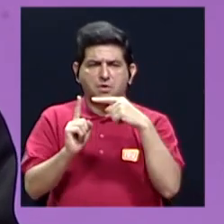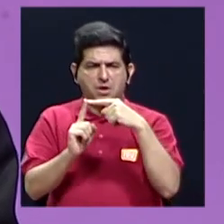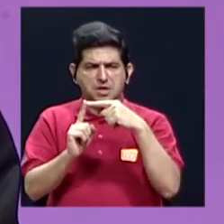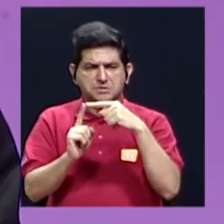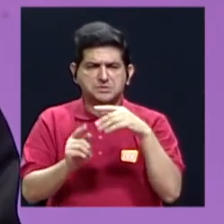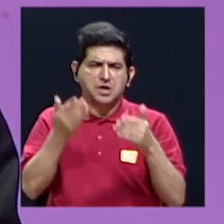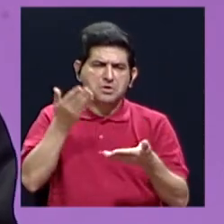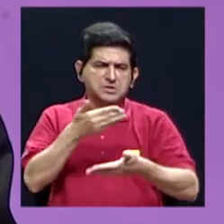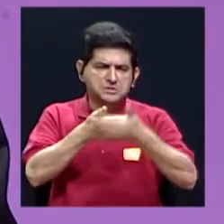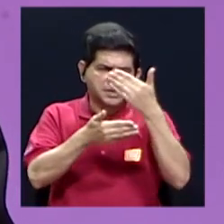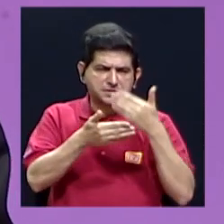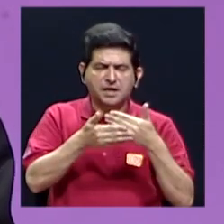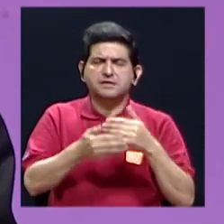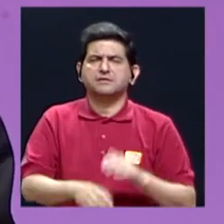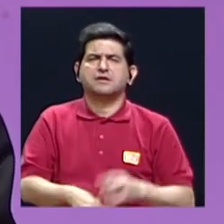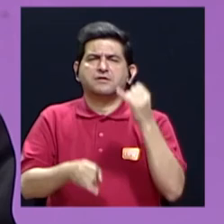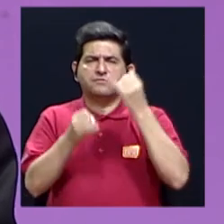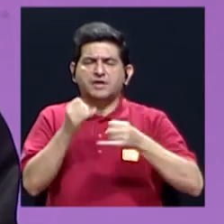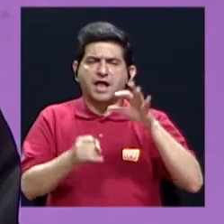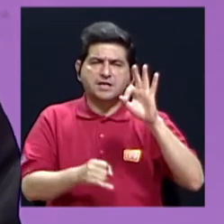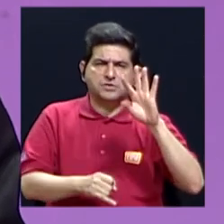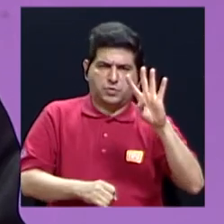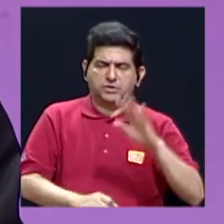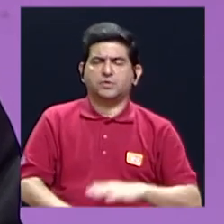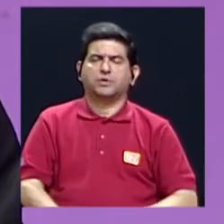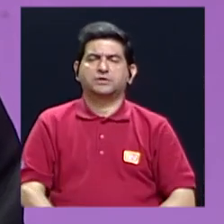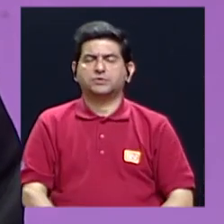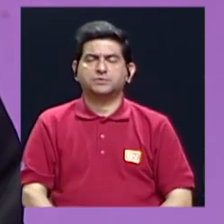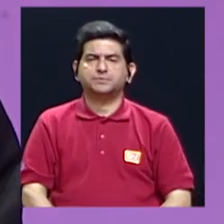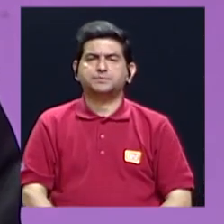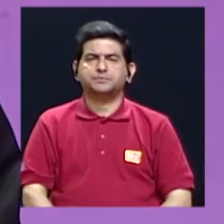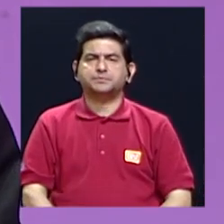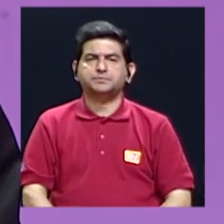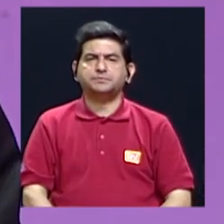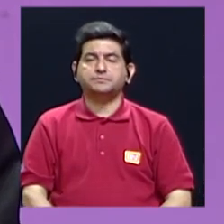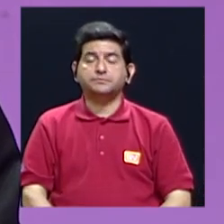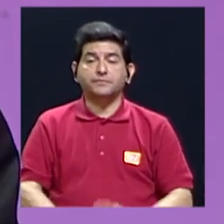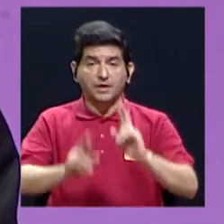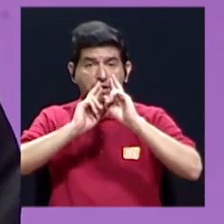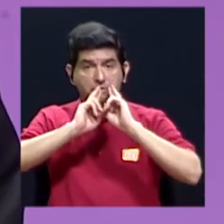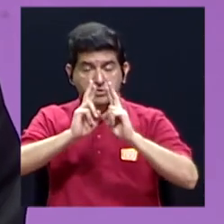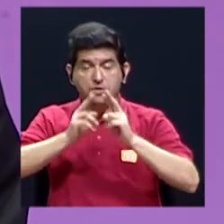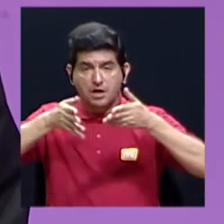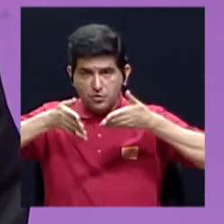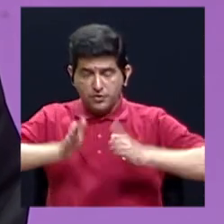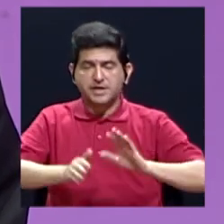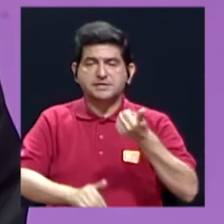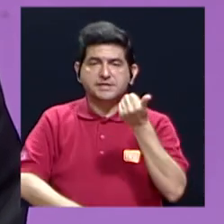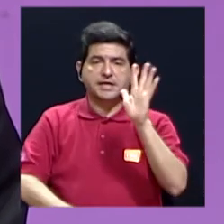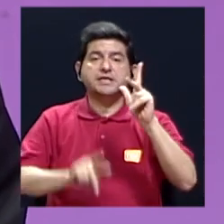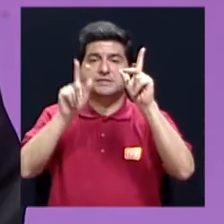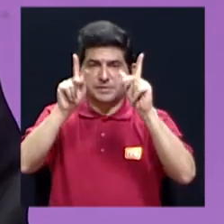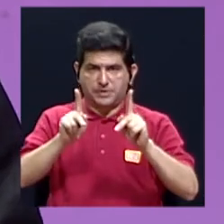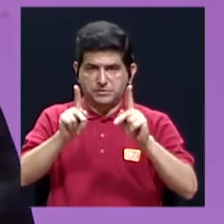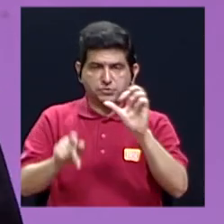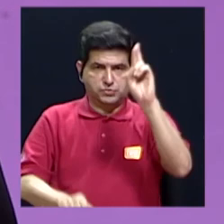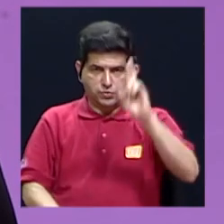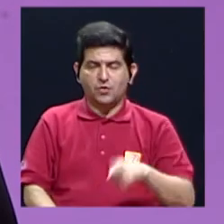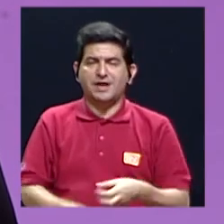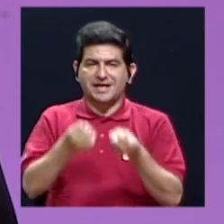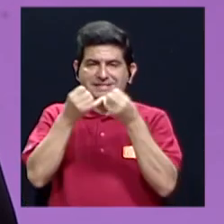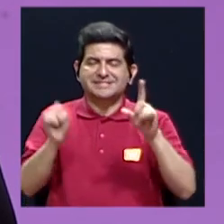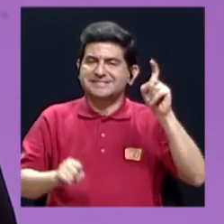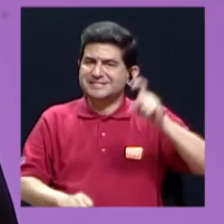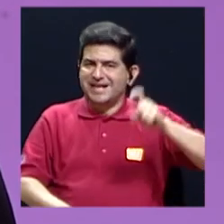1995, más bien desde finales del 94, y dio como resultado que nacieran 15 costarricenses, sin